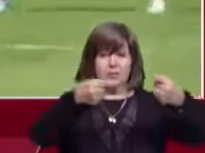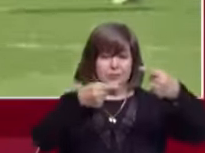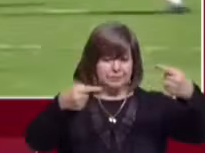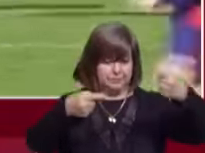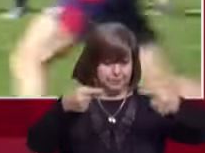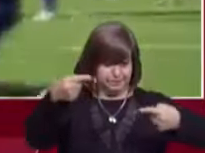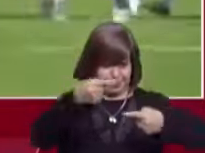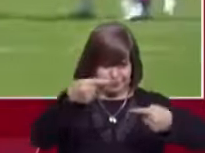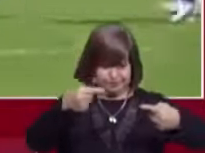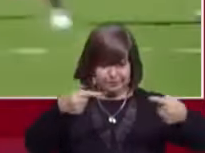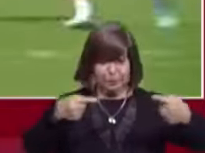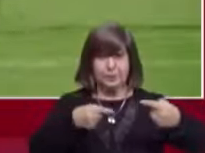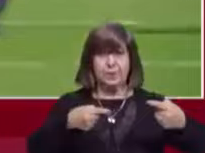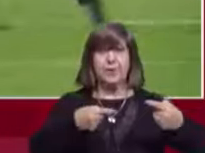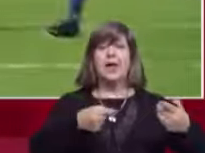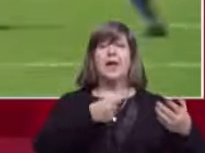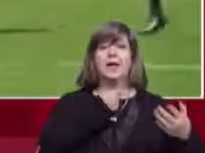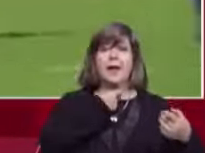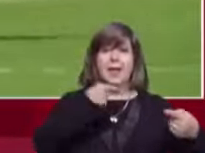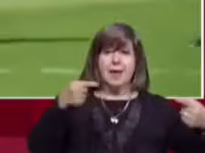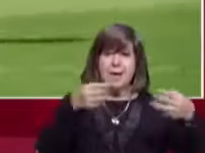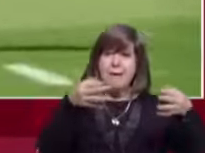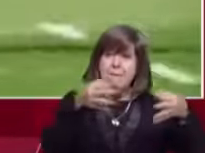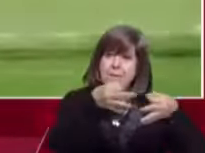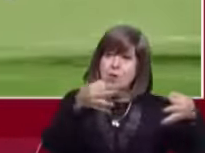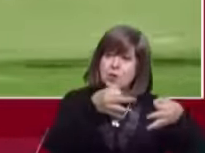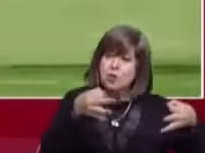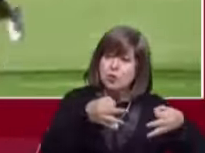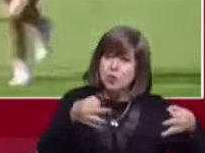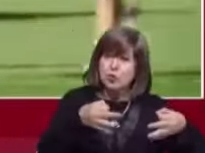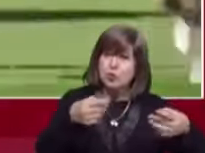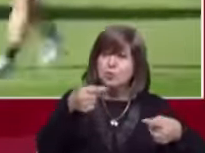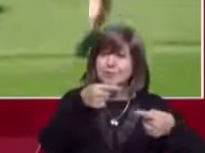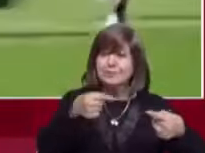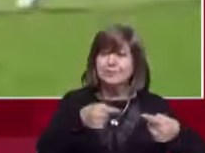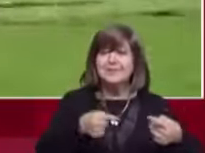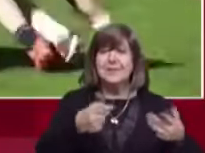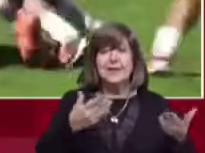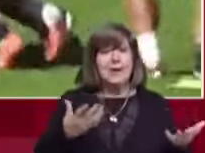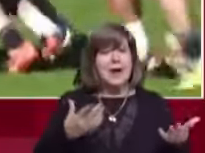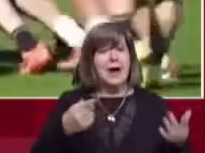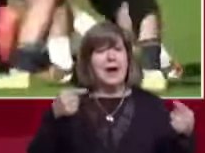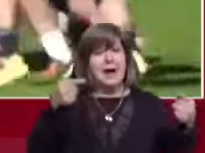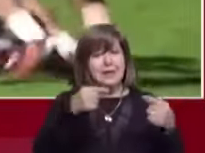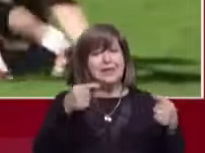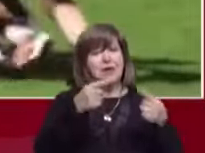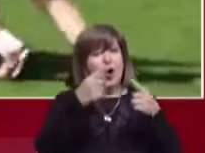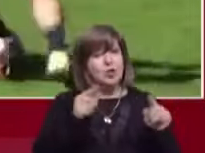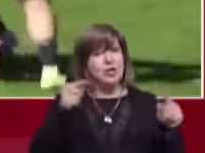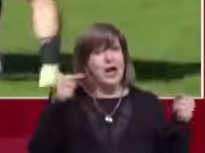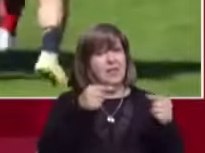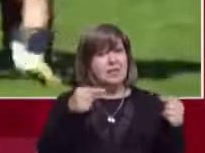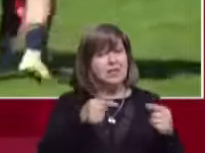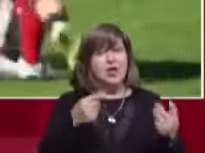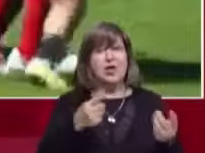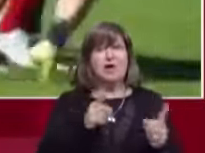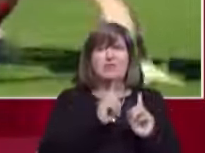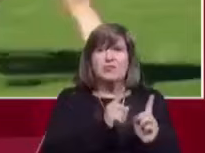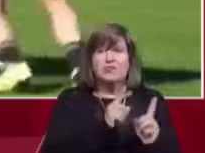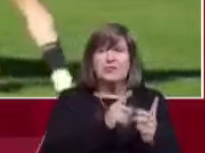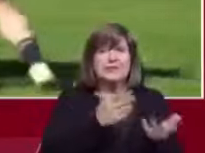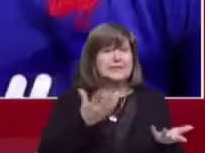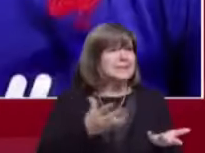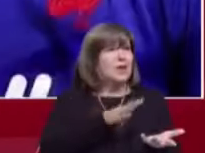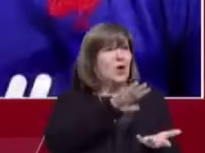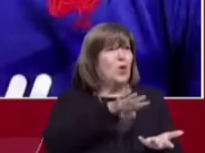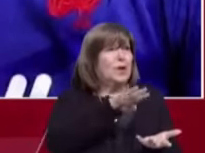finamente lo precisan los fiscales consultantes en sus respectivos dictámenes la existencia de notorias contradicciones inconsistencias zonas grises